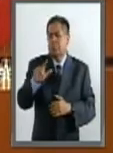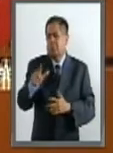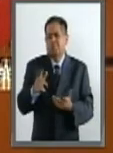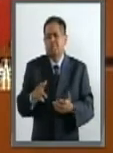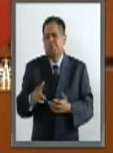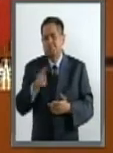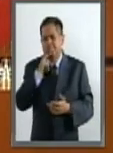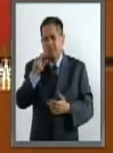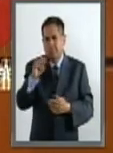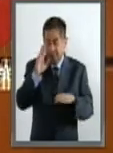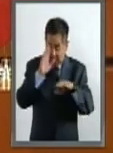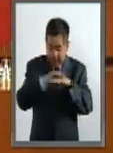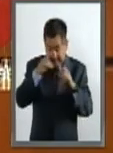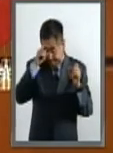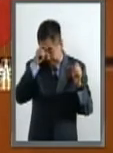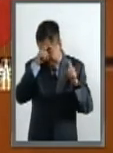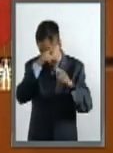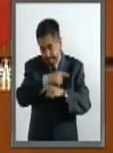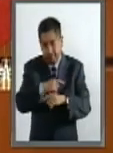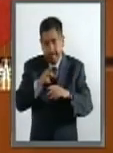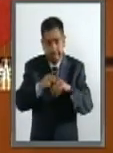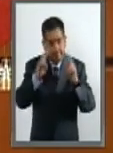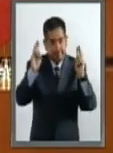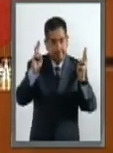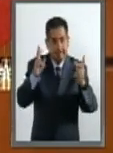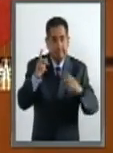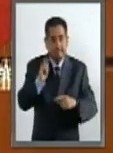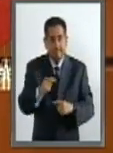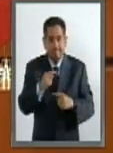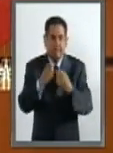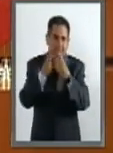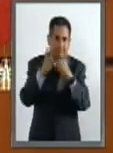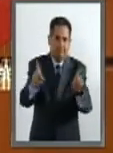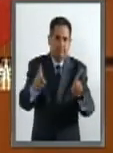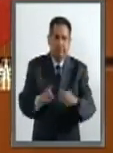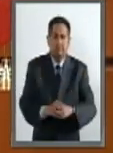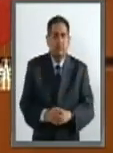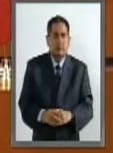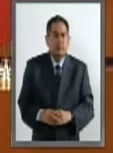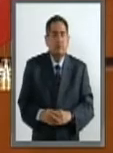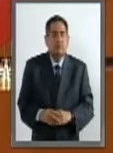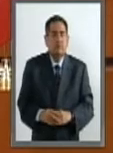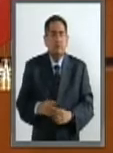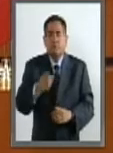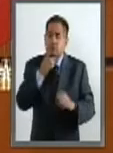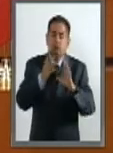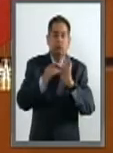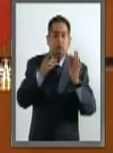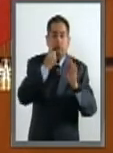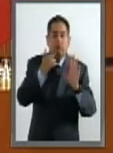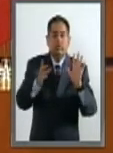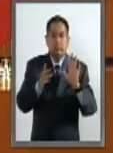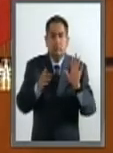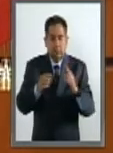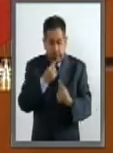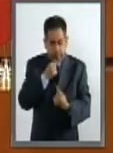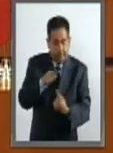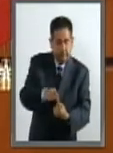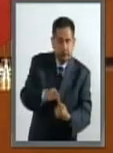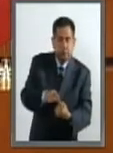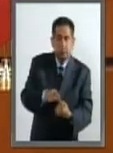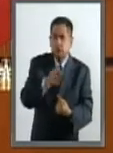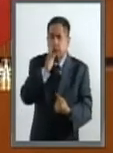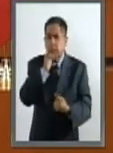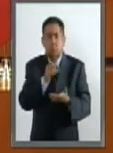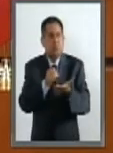para complicar el tema de los divorcios, pretextando que los niños no pueden